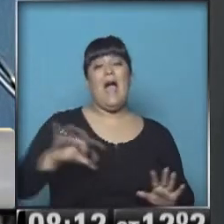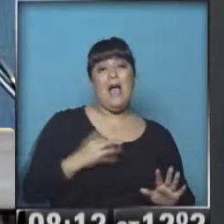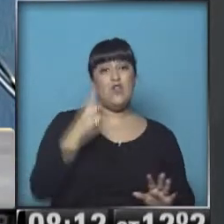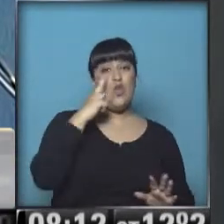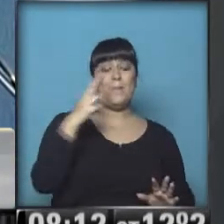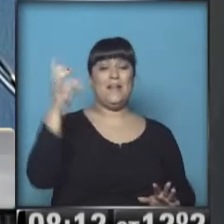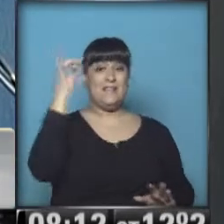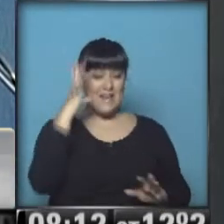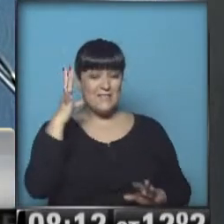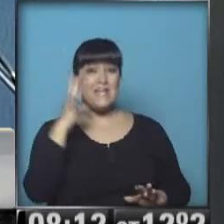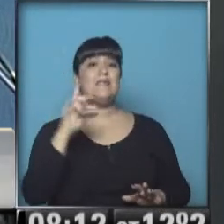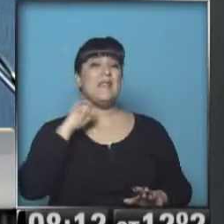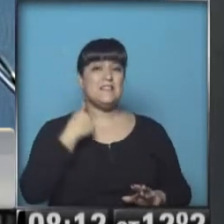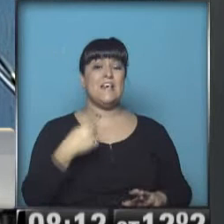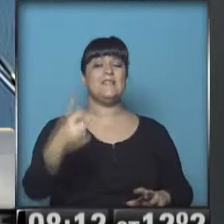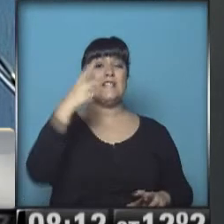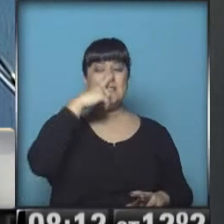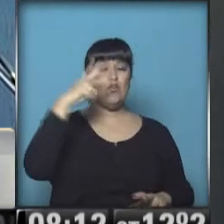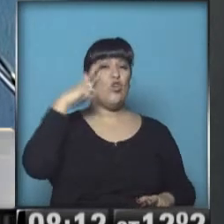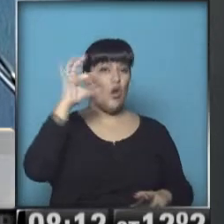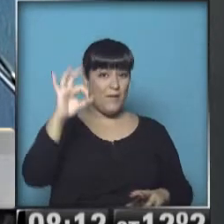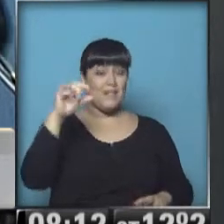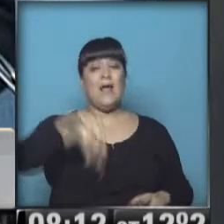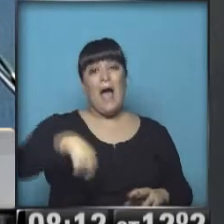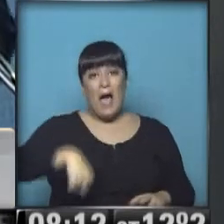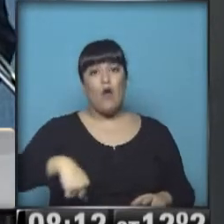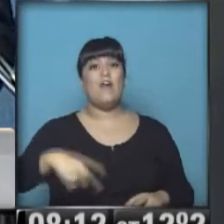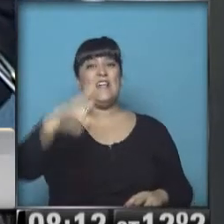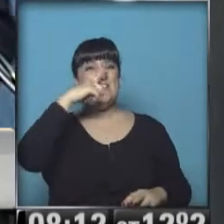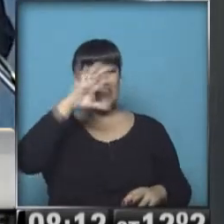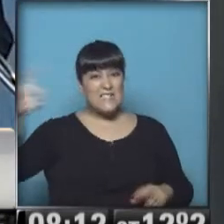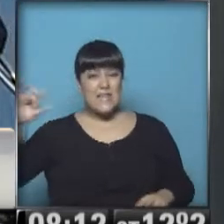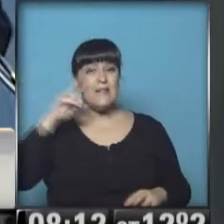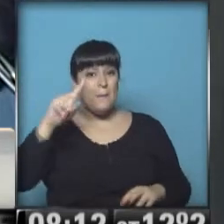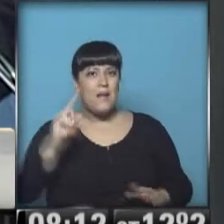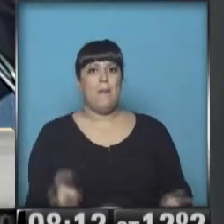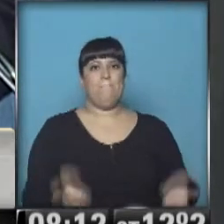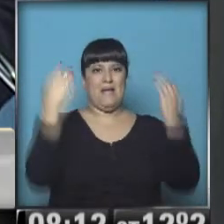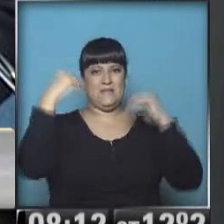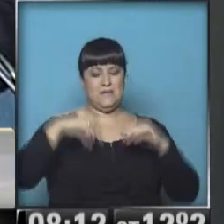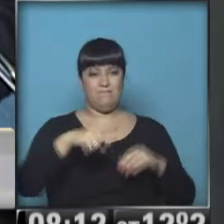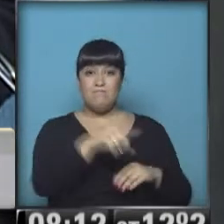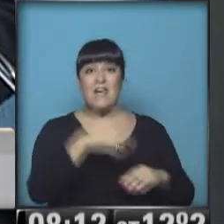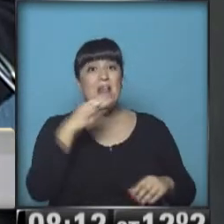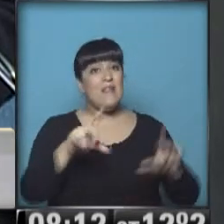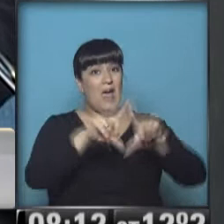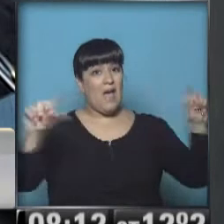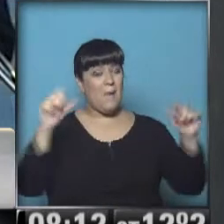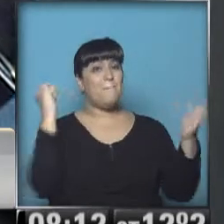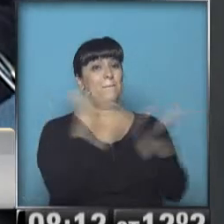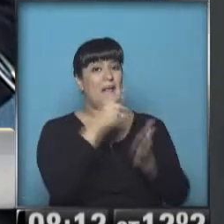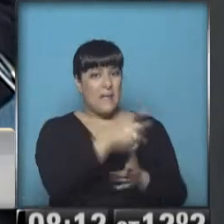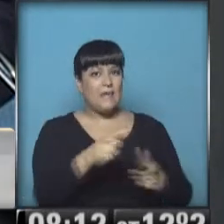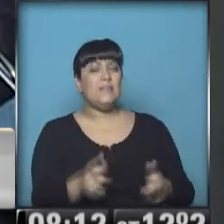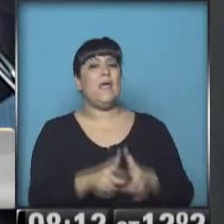790 mil ahora vamos a superar 700 mil unidades es cierto que el nivel de patentamiento tuvo una reducción aún mayor